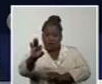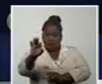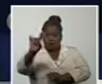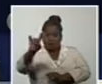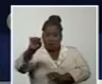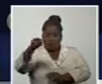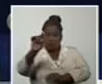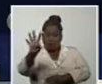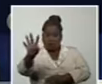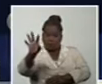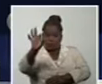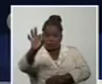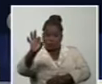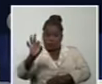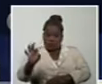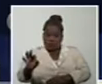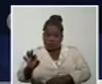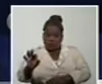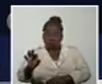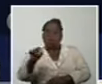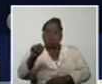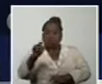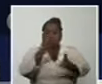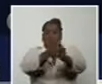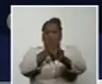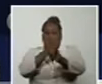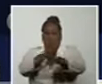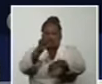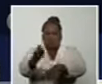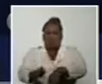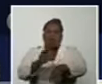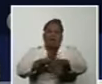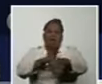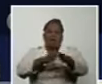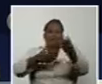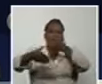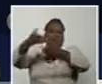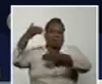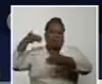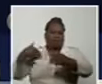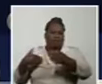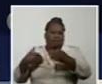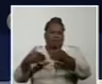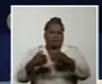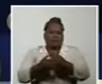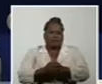89,4%, han sido contactos de casos confirmados anteriormente.